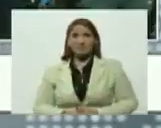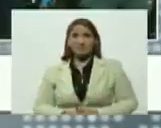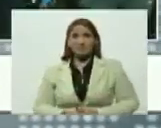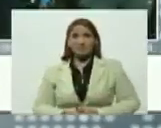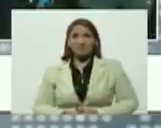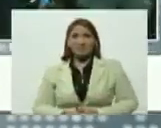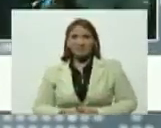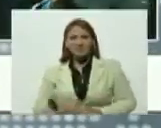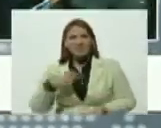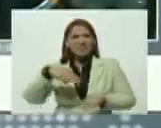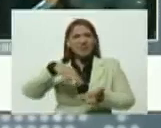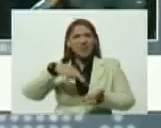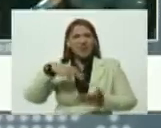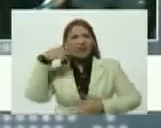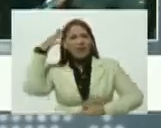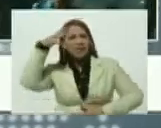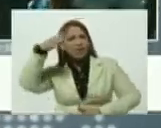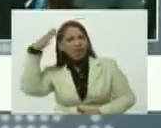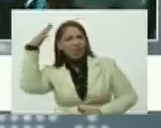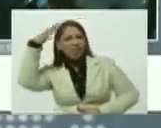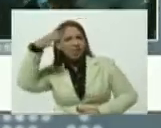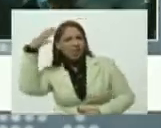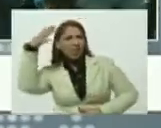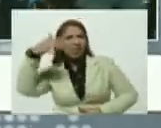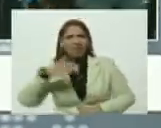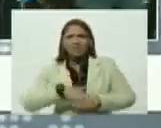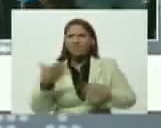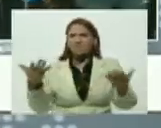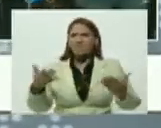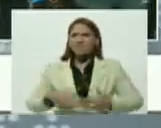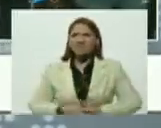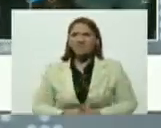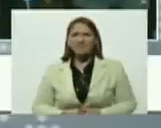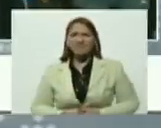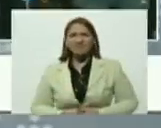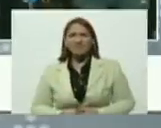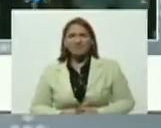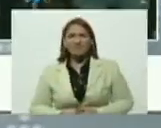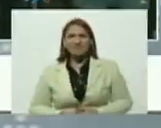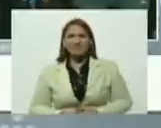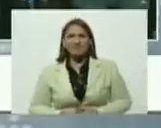Cuando uno va a bailar rap, tiene que poner la mano así. Ta, ta, ta.